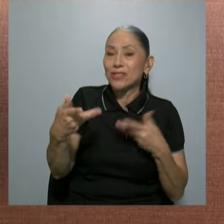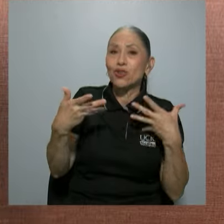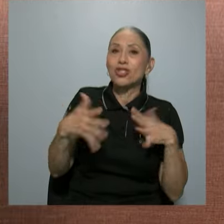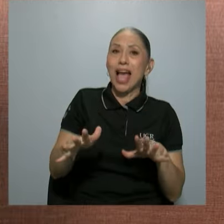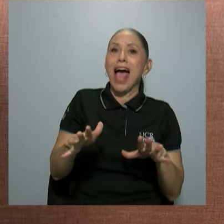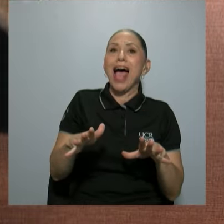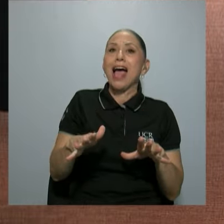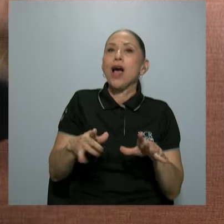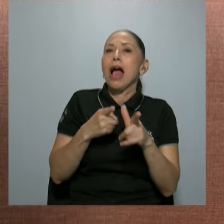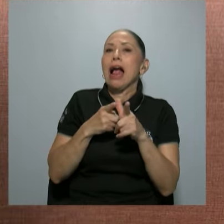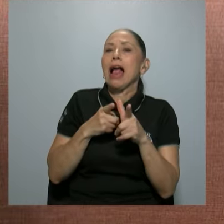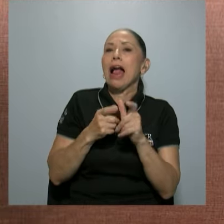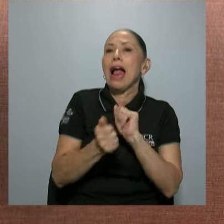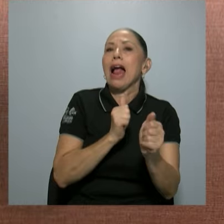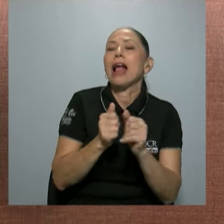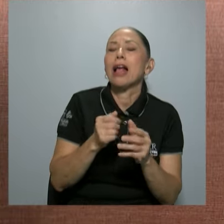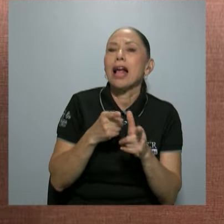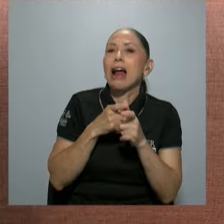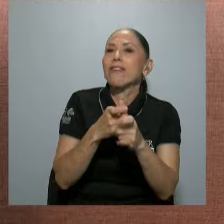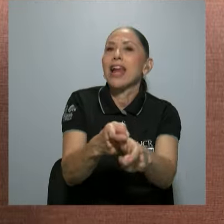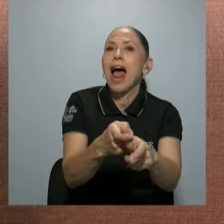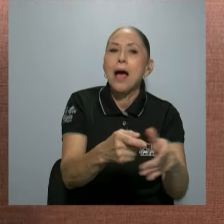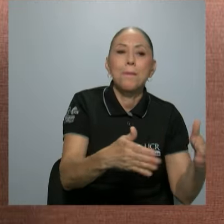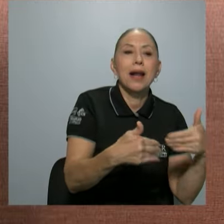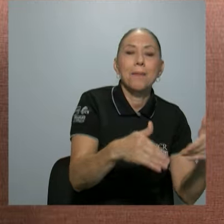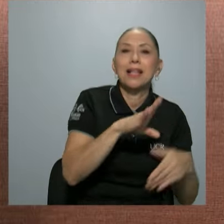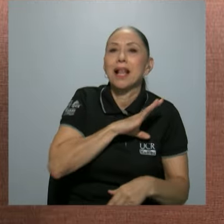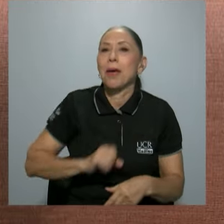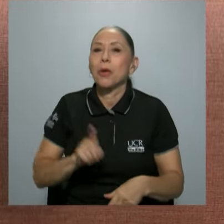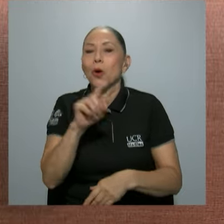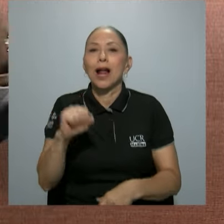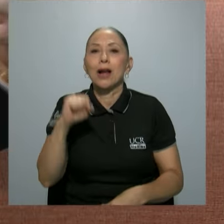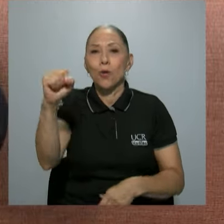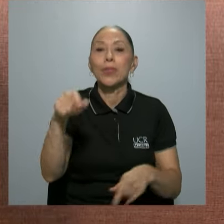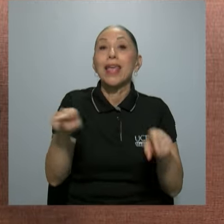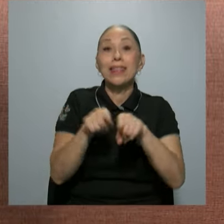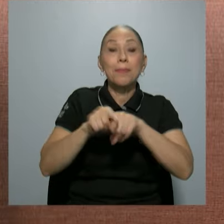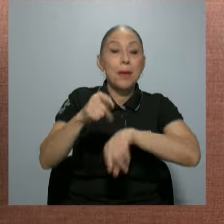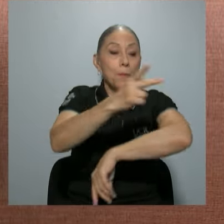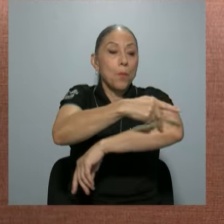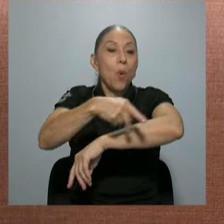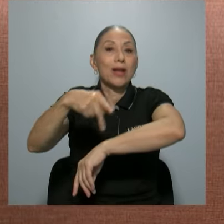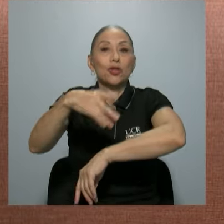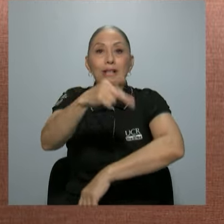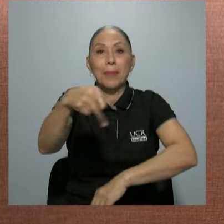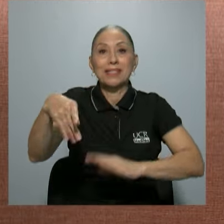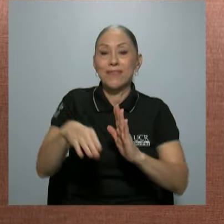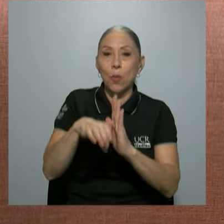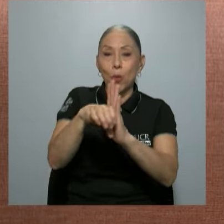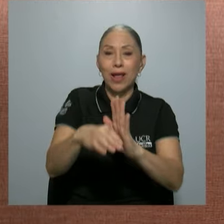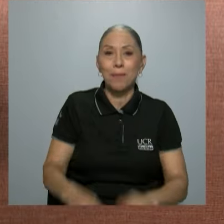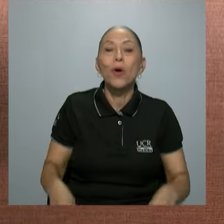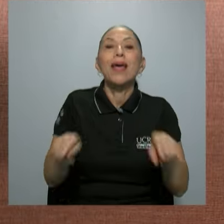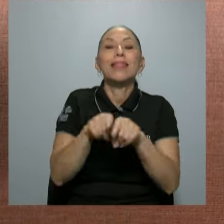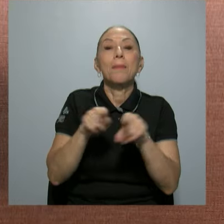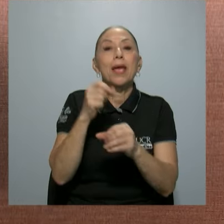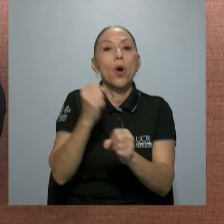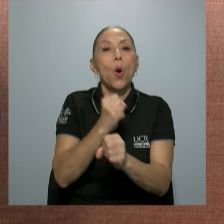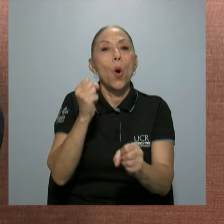Salvador. Los puertos, como el de Pacífico, obras como la que yo planteo de lo que yo llamo